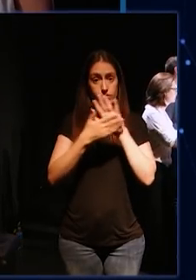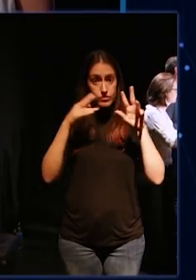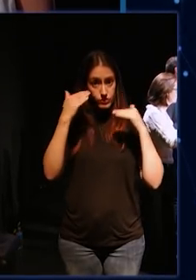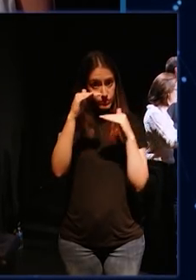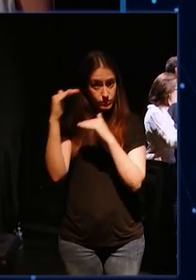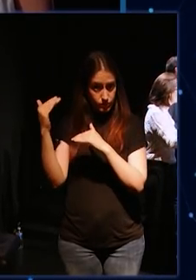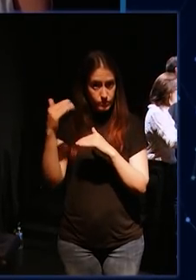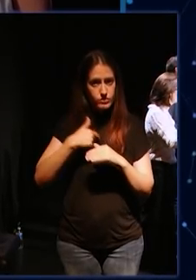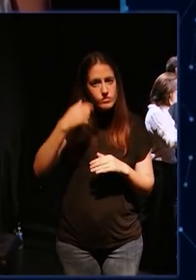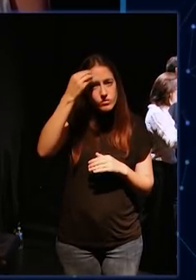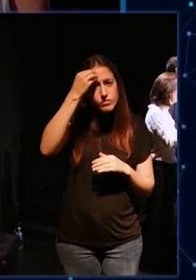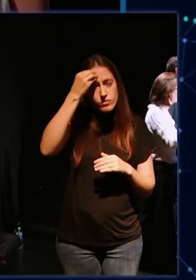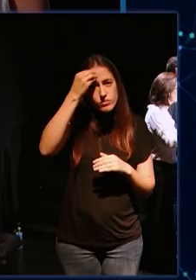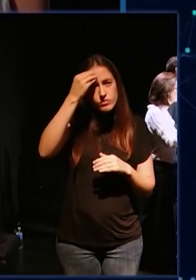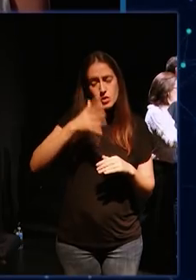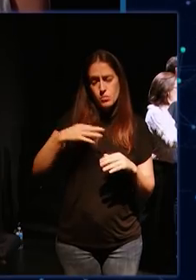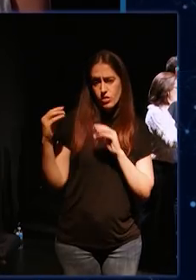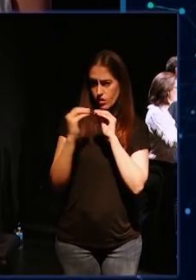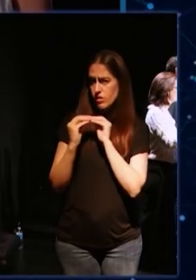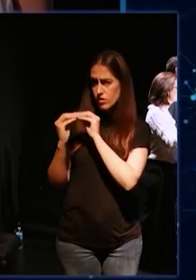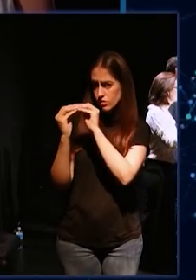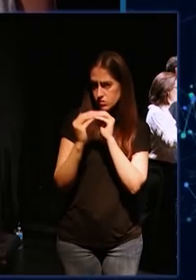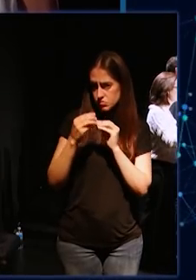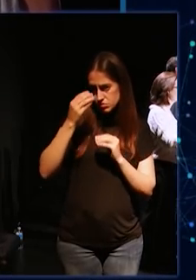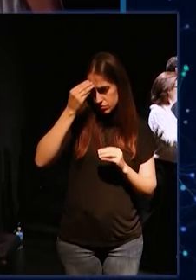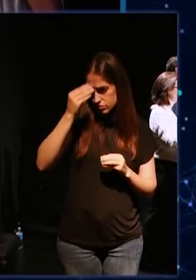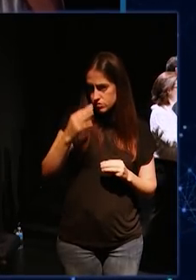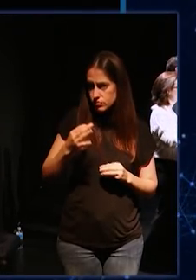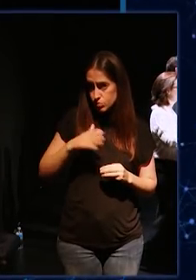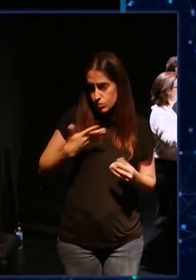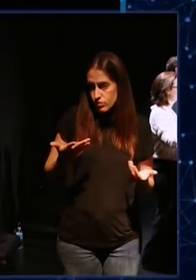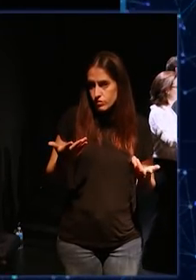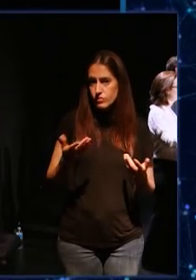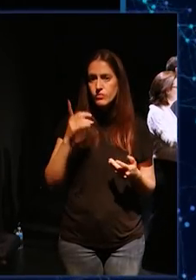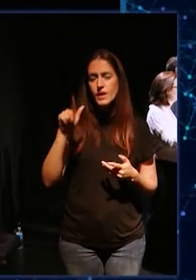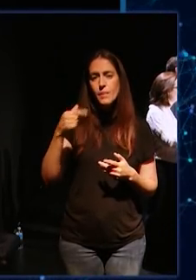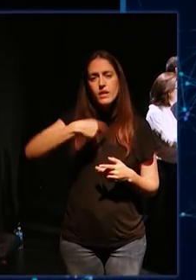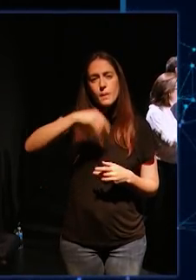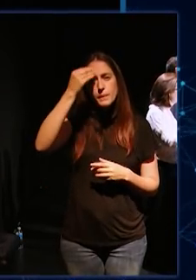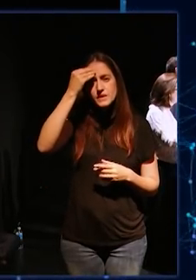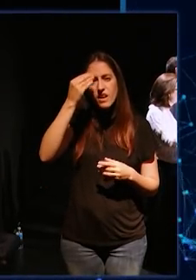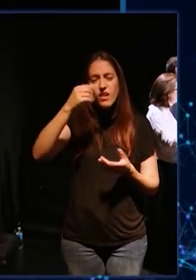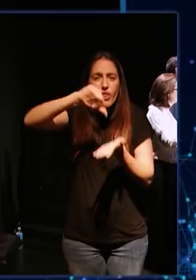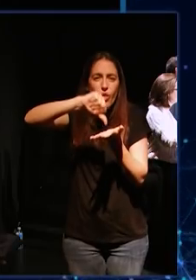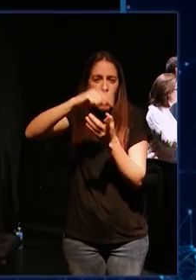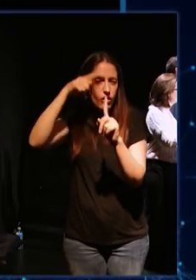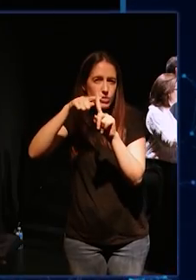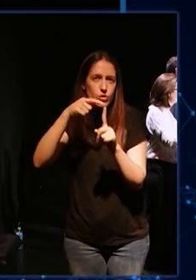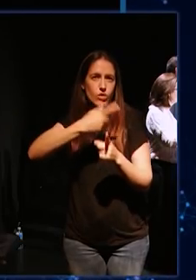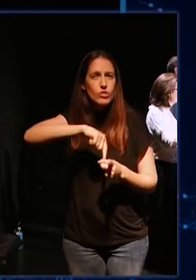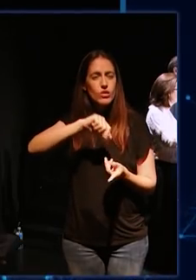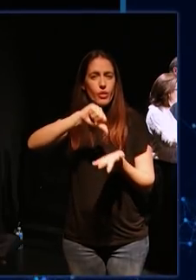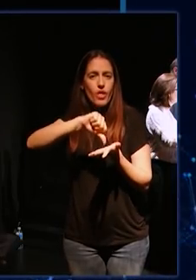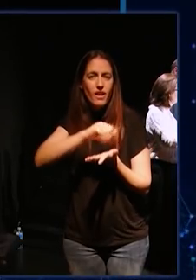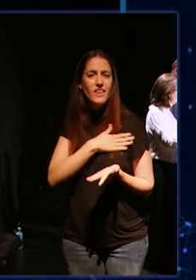es un tema que deberíamos y que podríamos llegar a un consenso y que nos deberíamos de plantear también qué tipo de ciudad queremos, ¿no? Qué tipo de